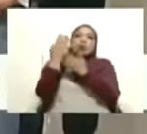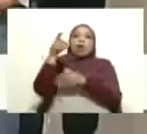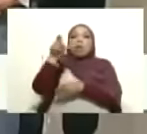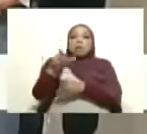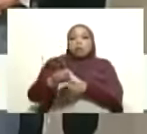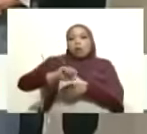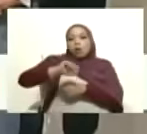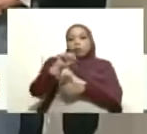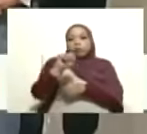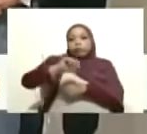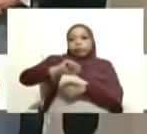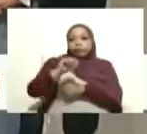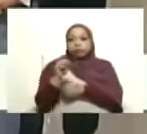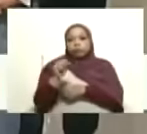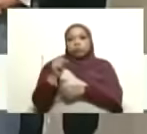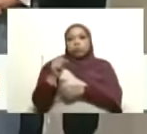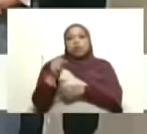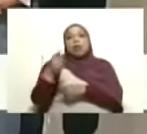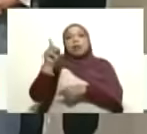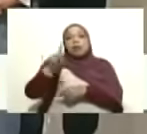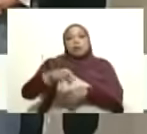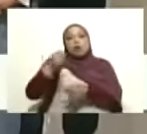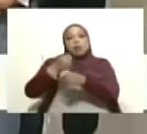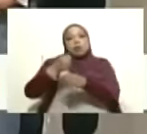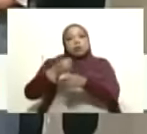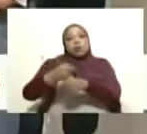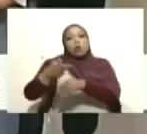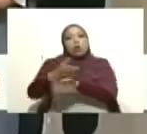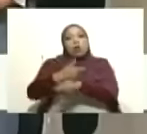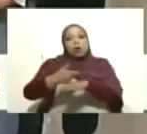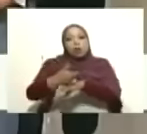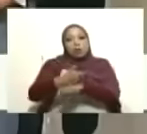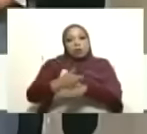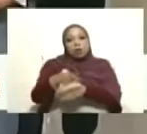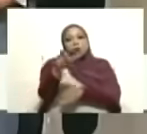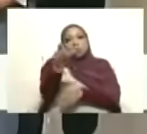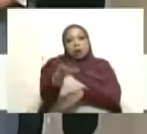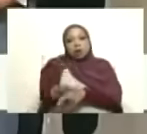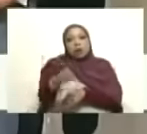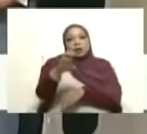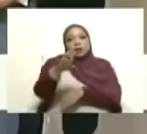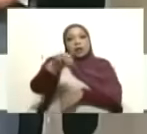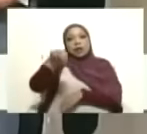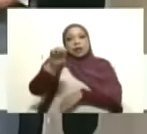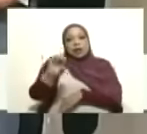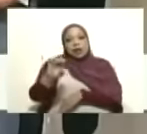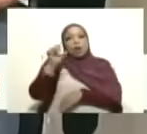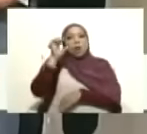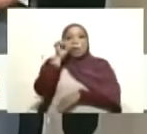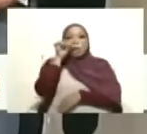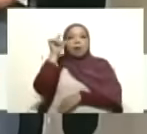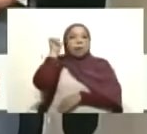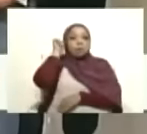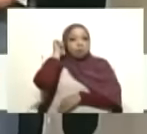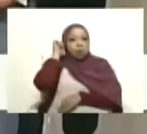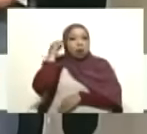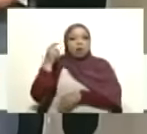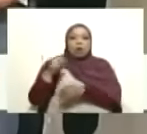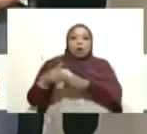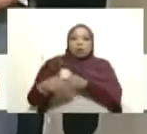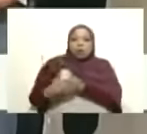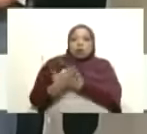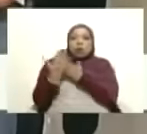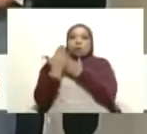funcionarios del Consejo Nacional Electoral, funcionarias, funcionarios, que desde muy